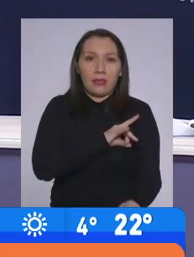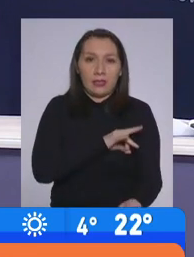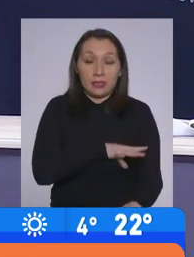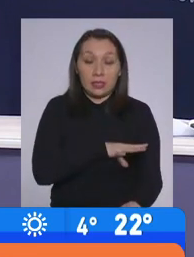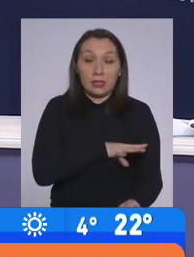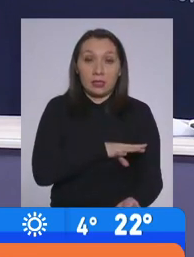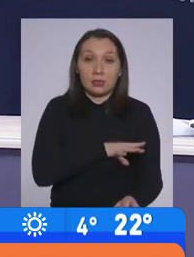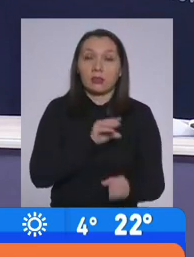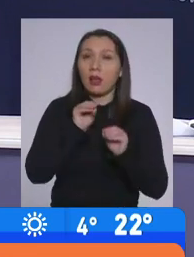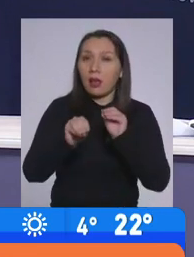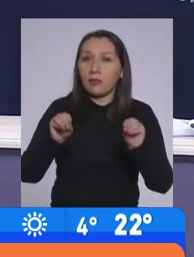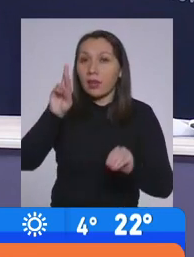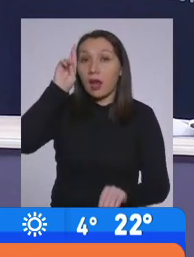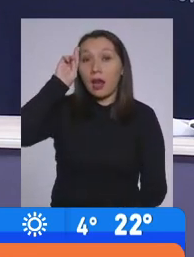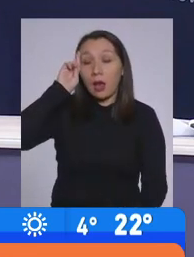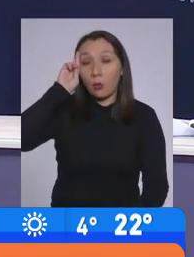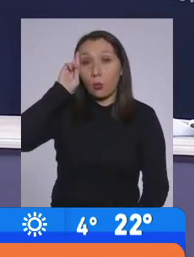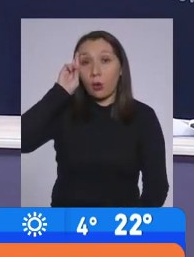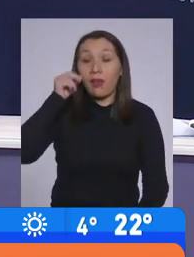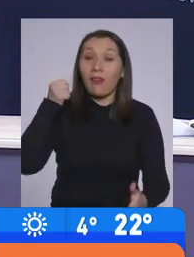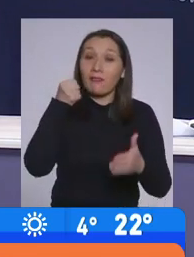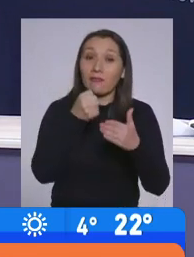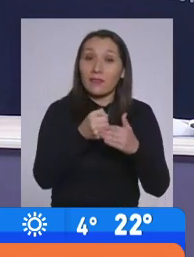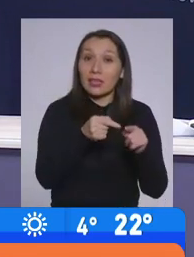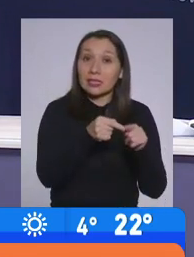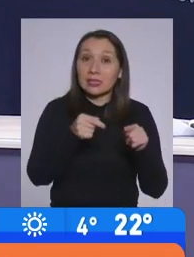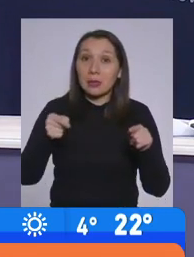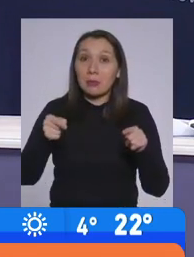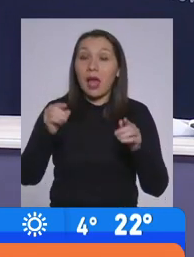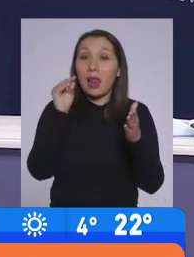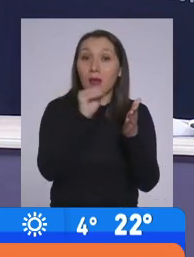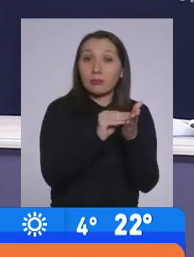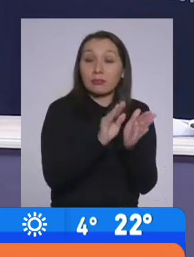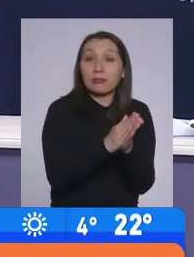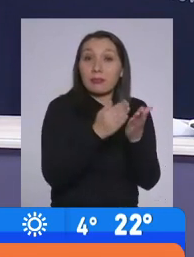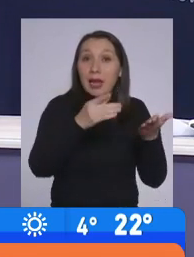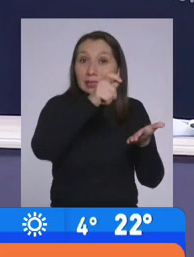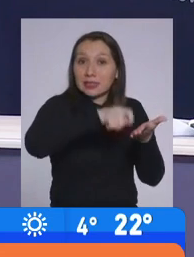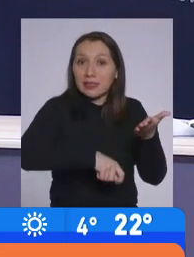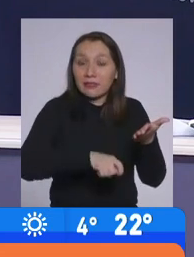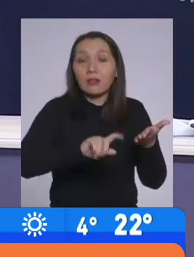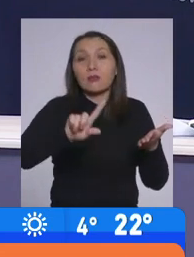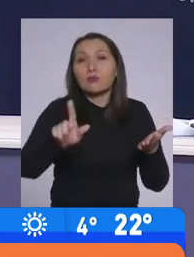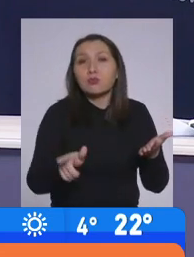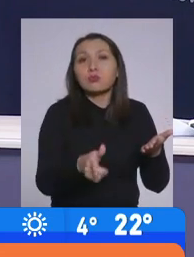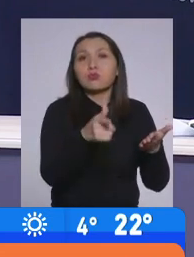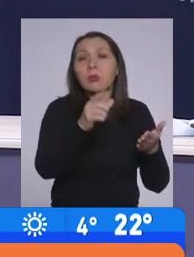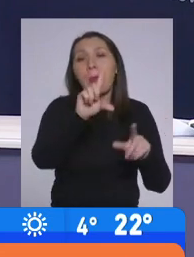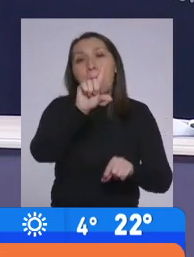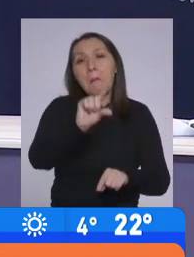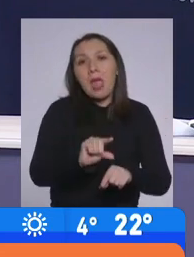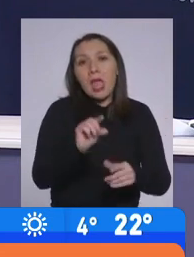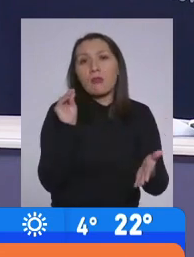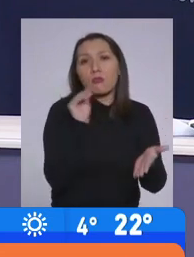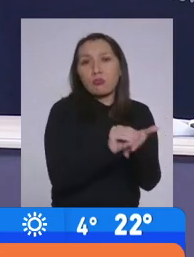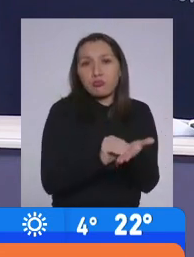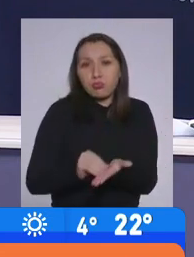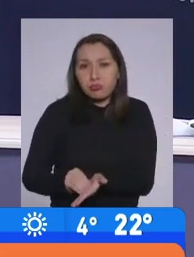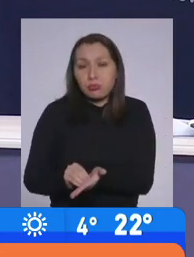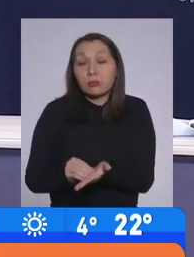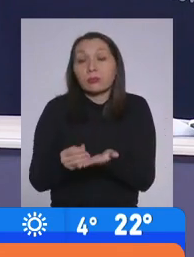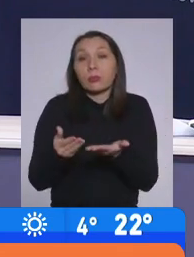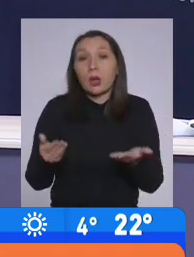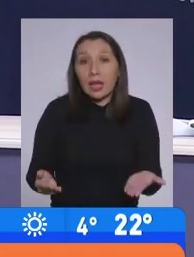tenemos que recordar que en los fines de semana el registro civil en general tiene un número menor de inscripciones